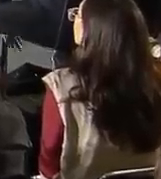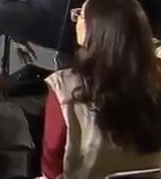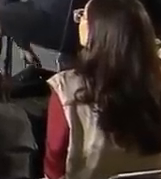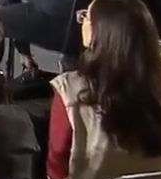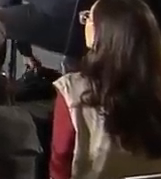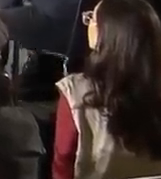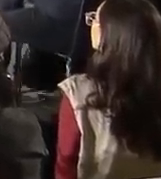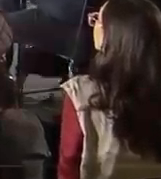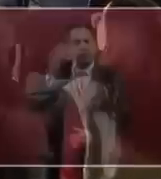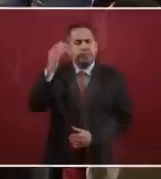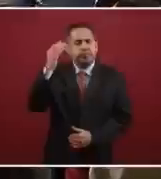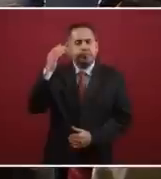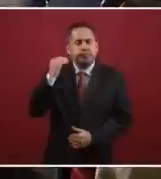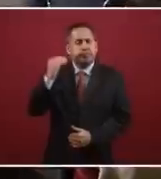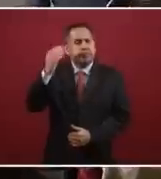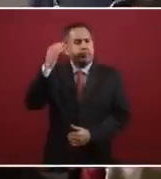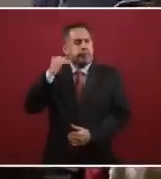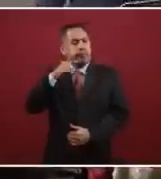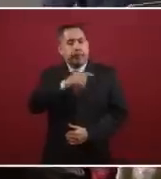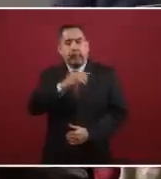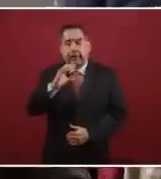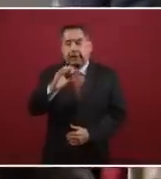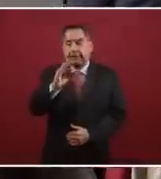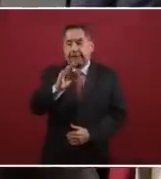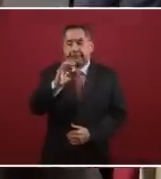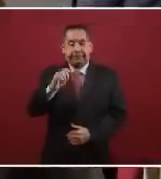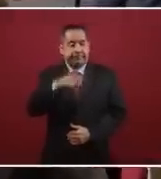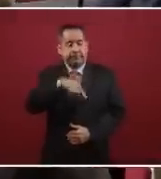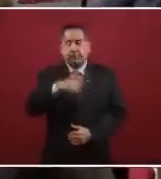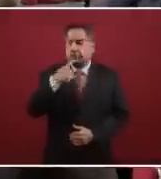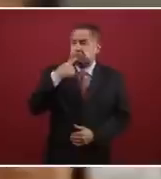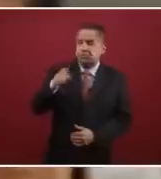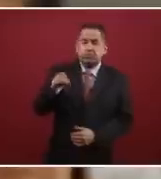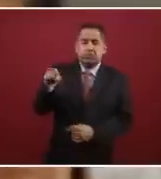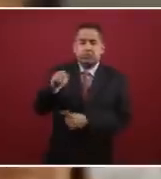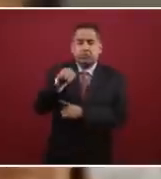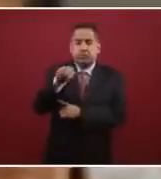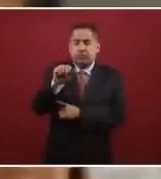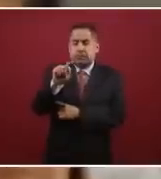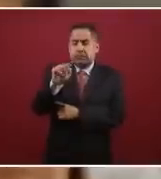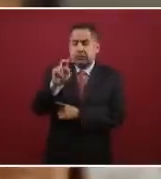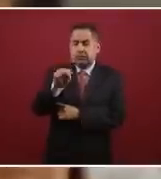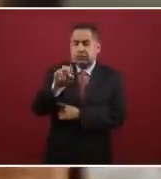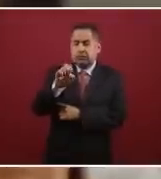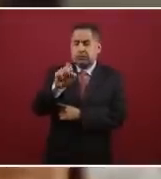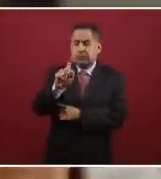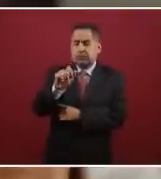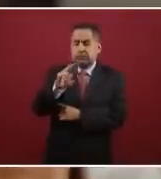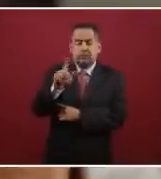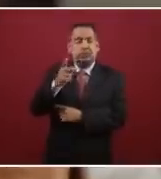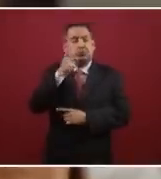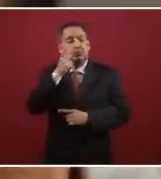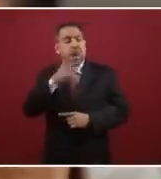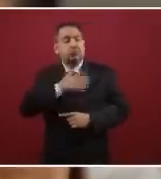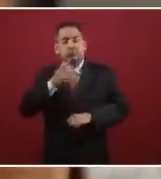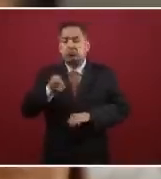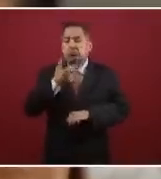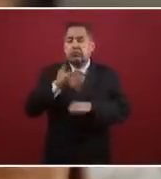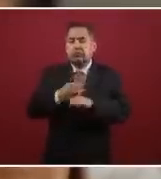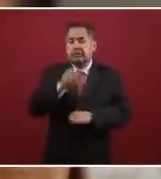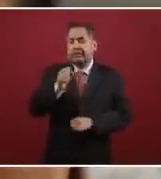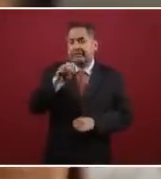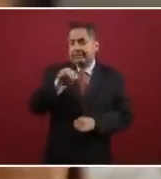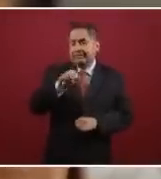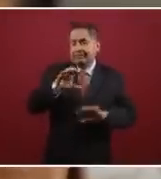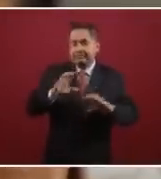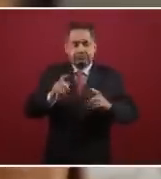Los extrabajadores de la extinta Luz y Fuerza denuncian a Martín Esparza, ya que se dice secretario general del ESME y a quien se le